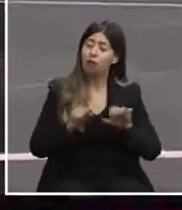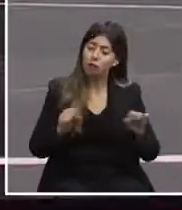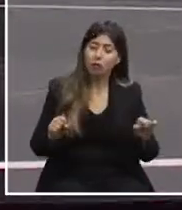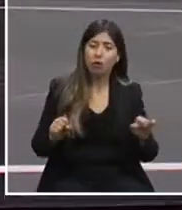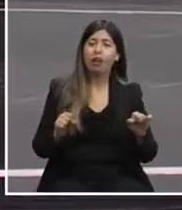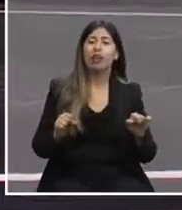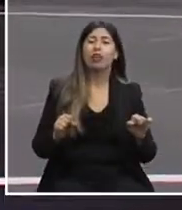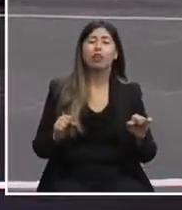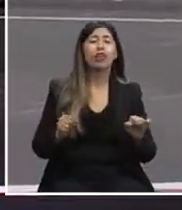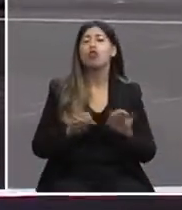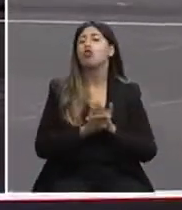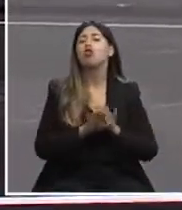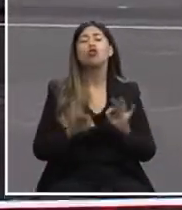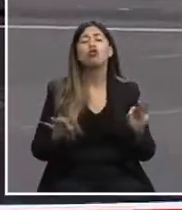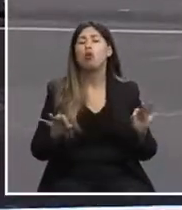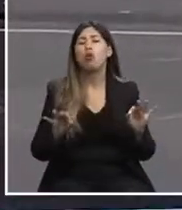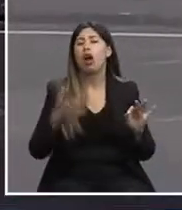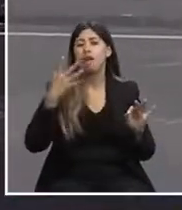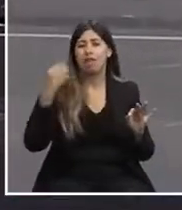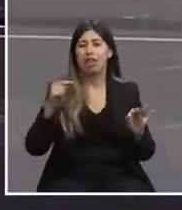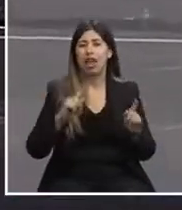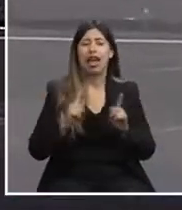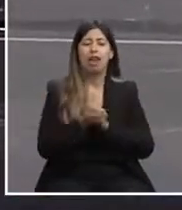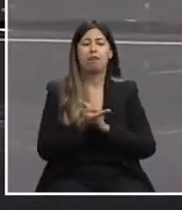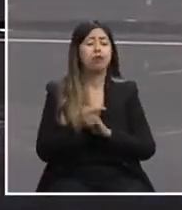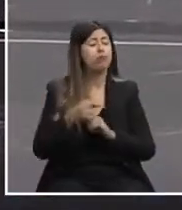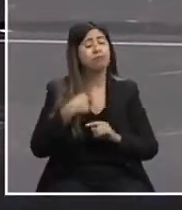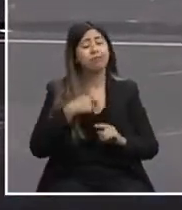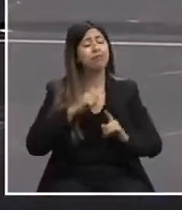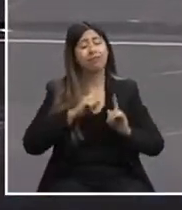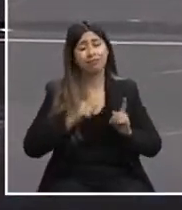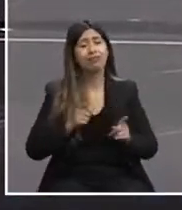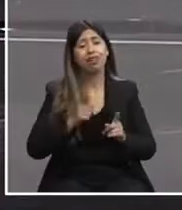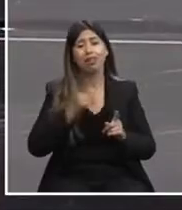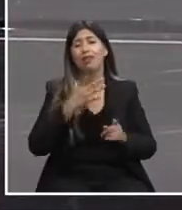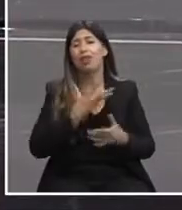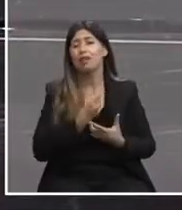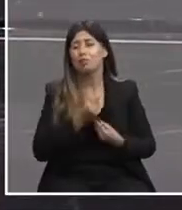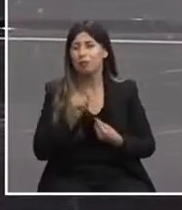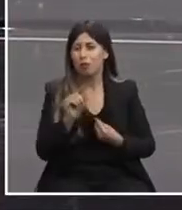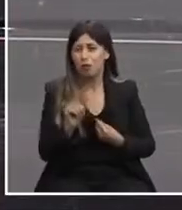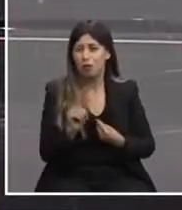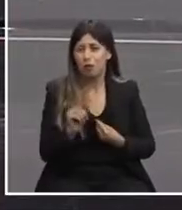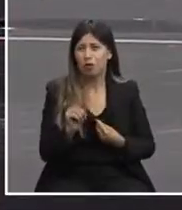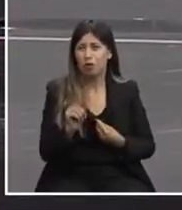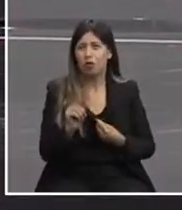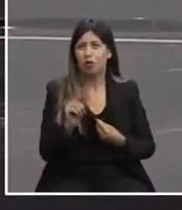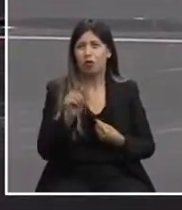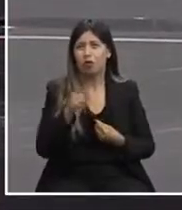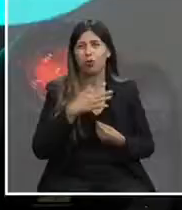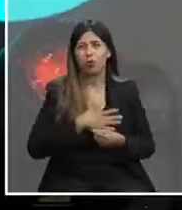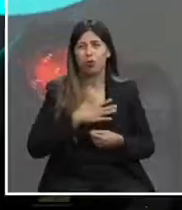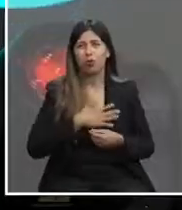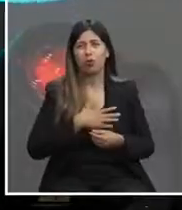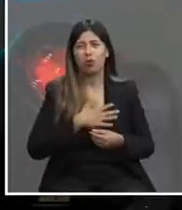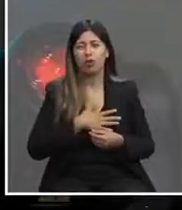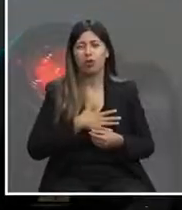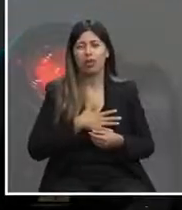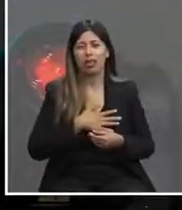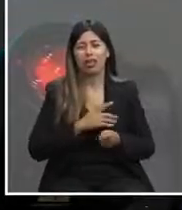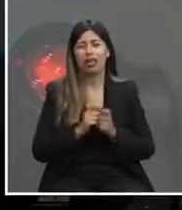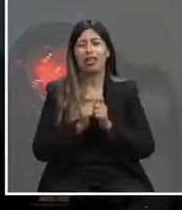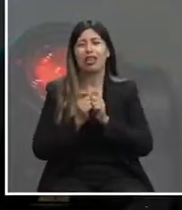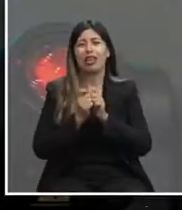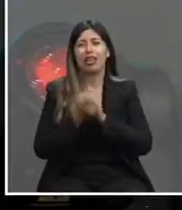llano a que nunca jamás se te fueran. Tienes que tener un poquitito de miedo si tú quieres transitar a otro